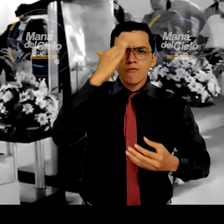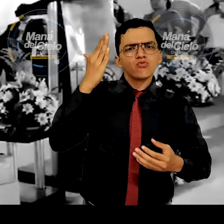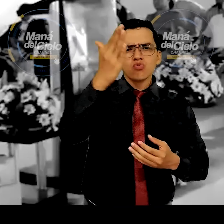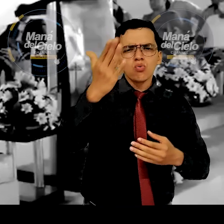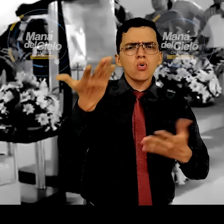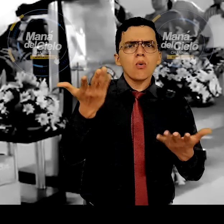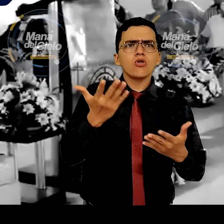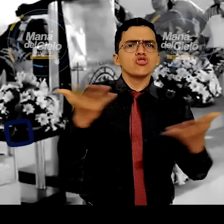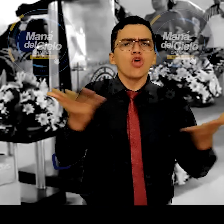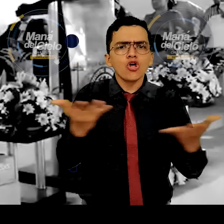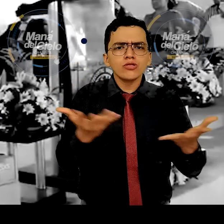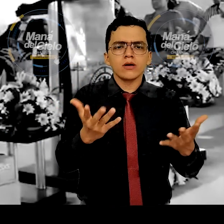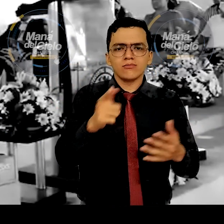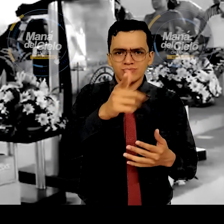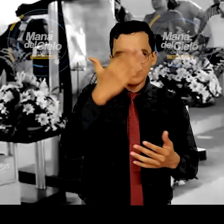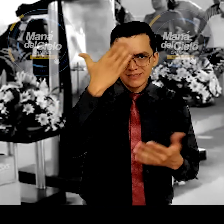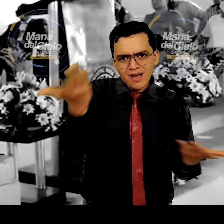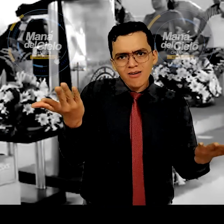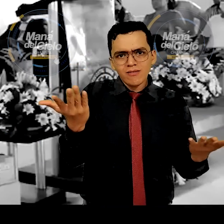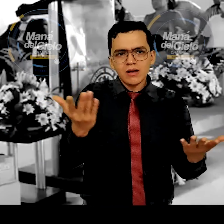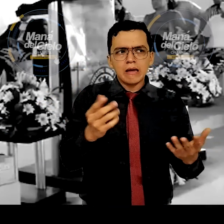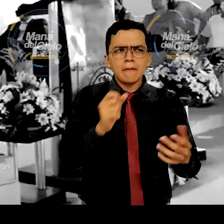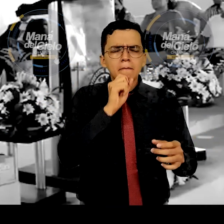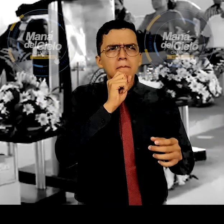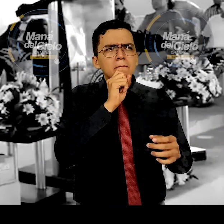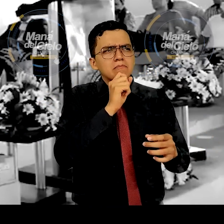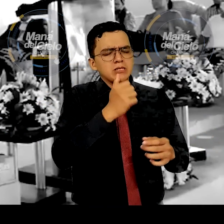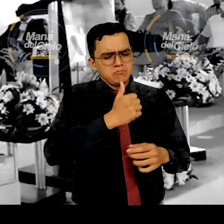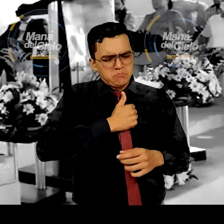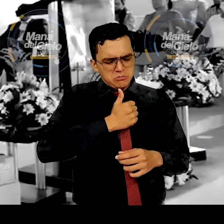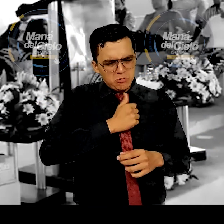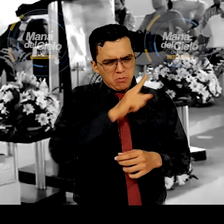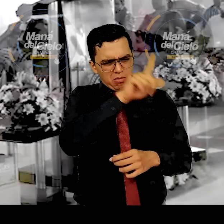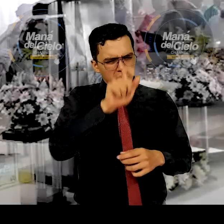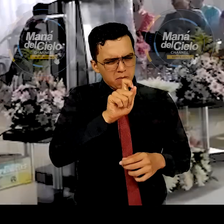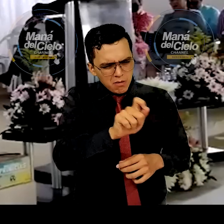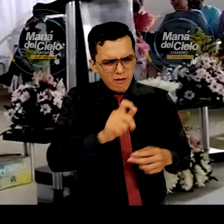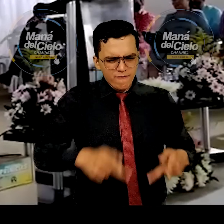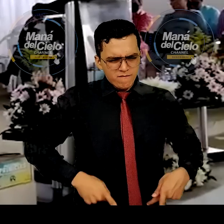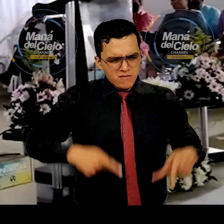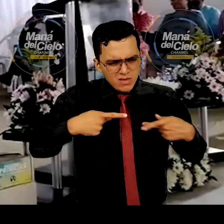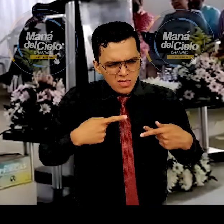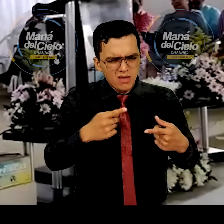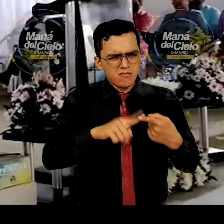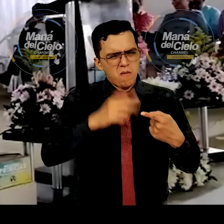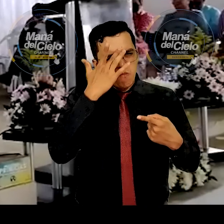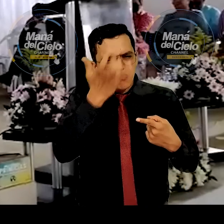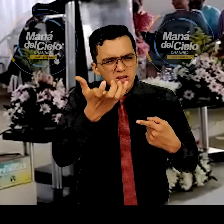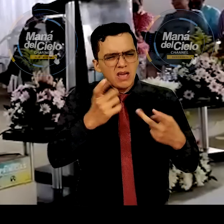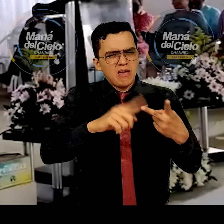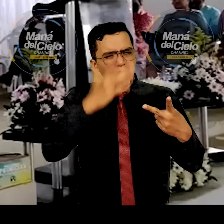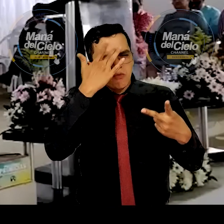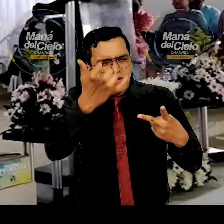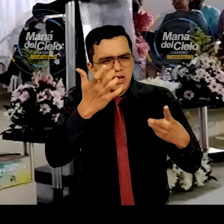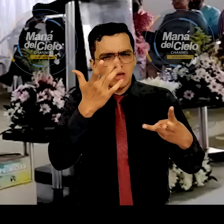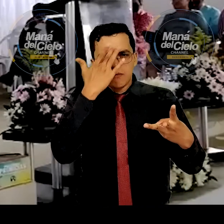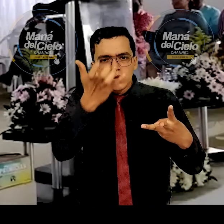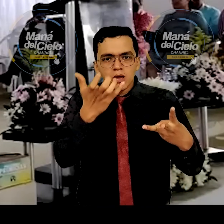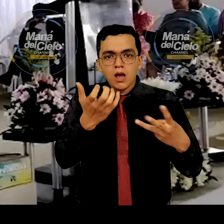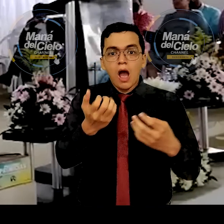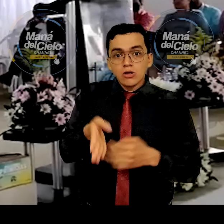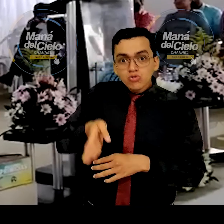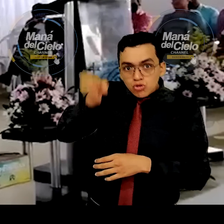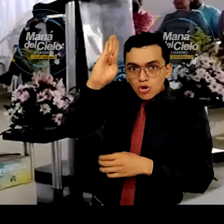Tú has aceptado una doctrina que responde a las preguntas de la vida. Todos nosotros, ¿cómo se